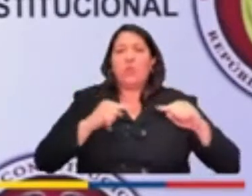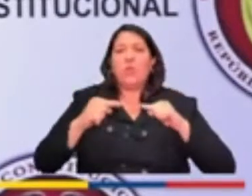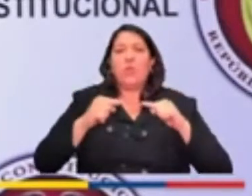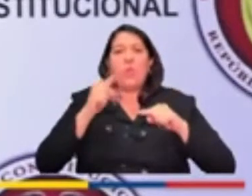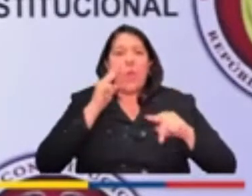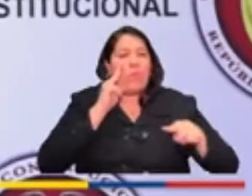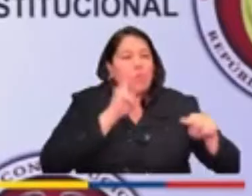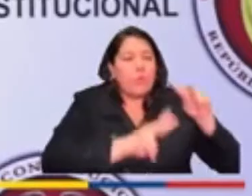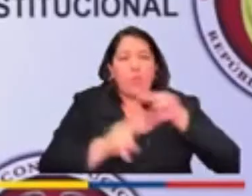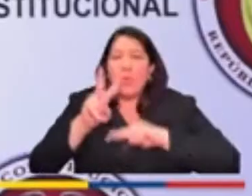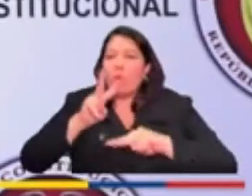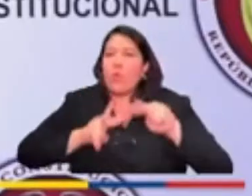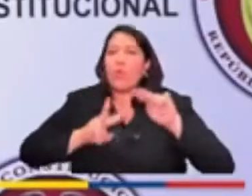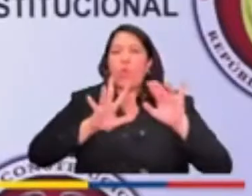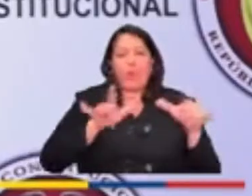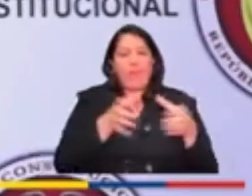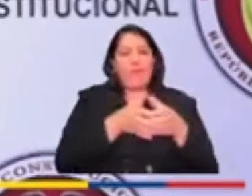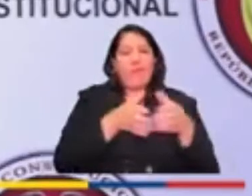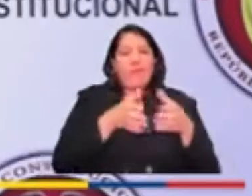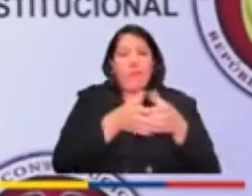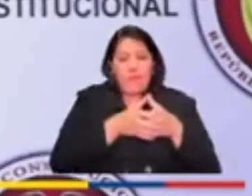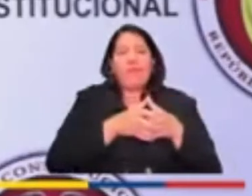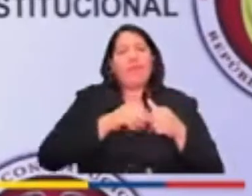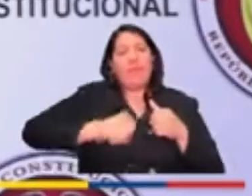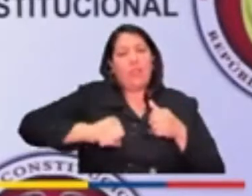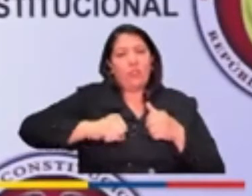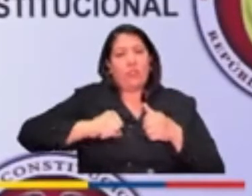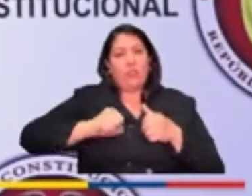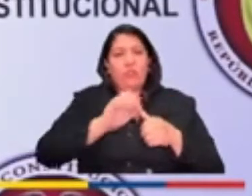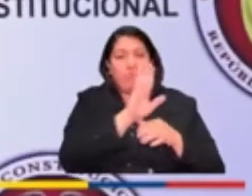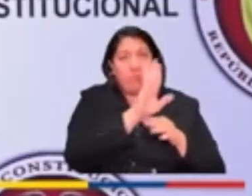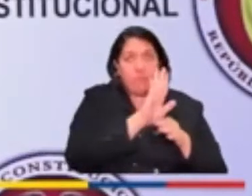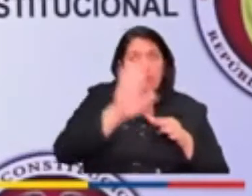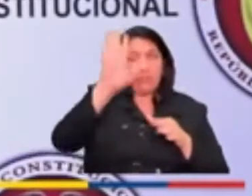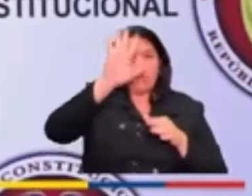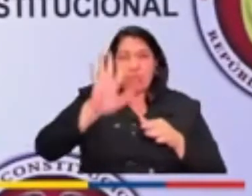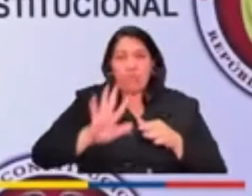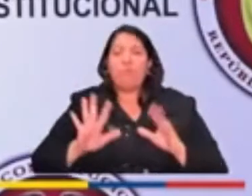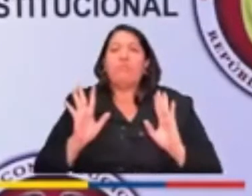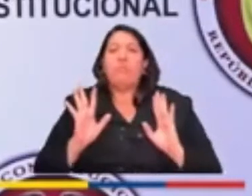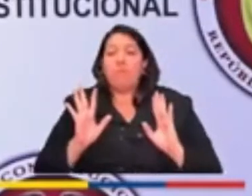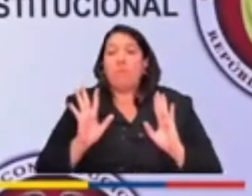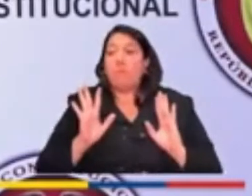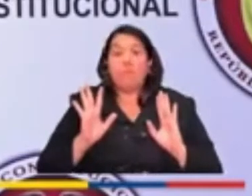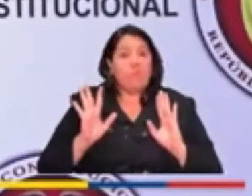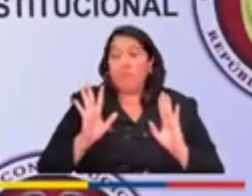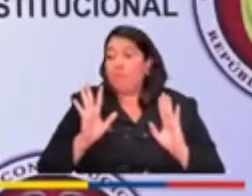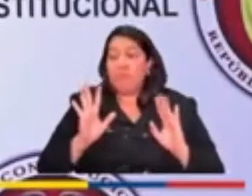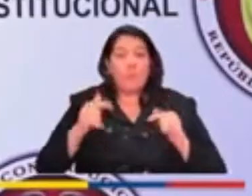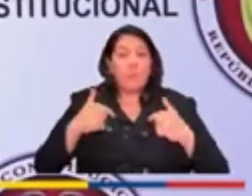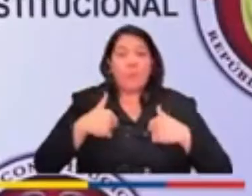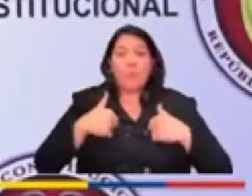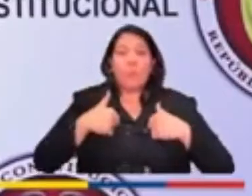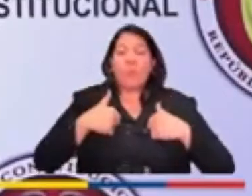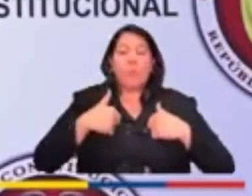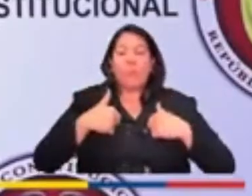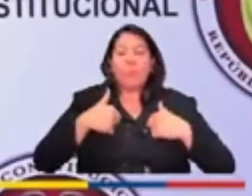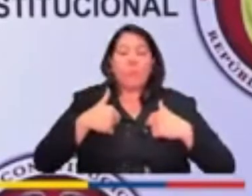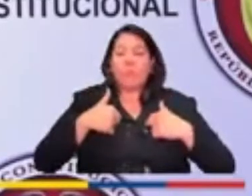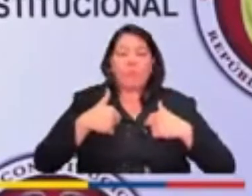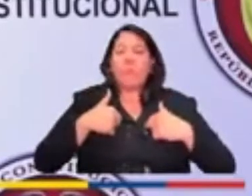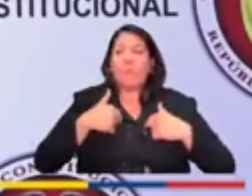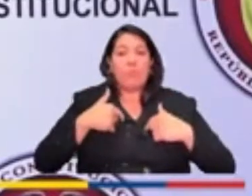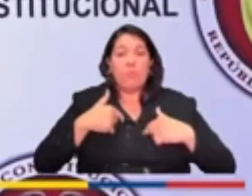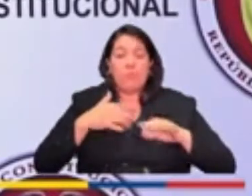derechos territoriales y vengo con la tranquilidad que lo que no alcance a hacer, pues le mandaré todos los informes que